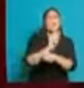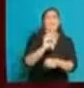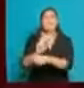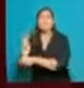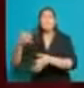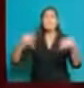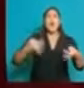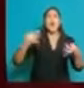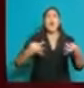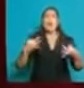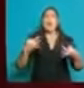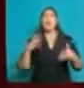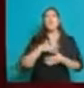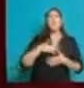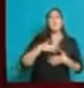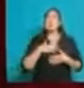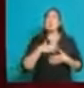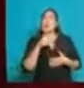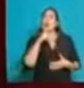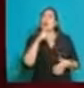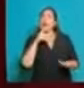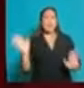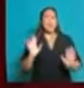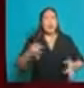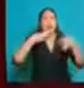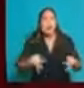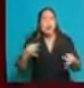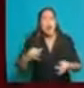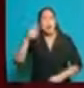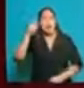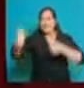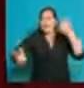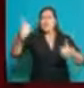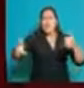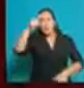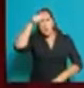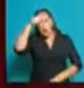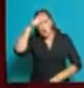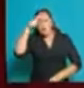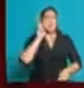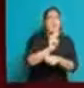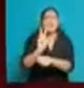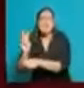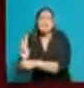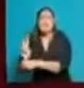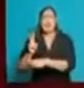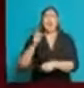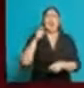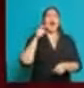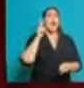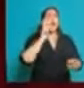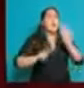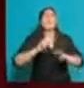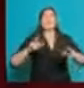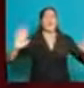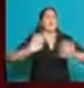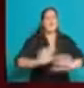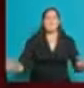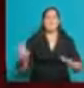para bajar la violencia en los barrios, asociada en gran parte al narcotráfico y al crimen organizado.